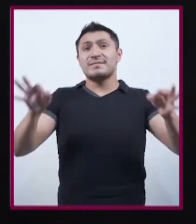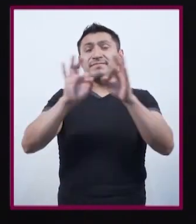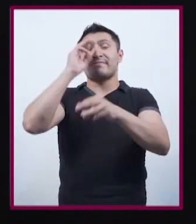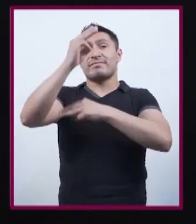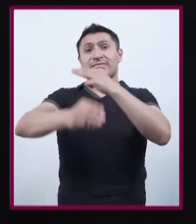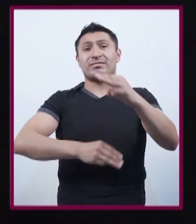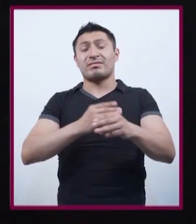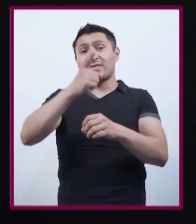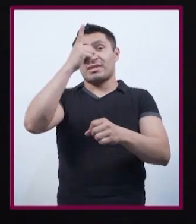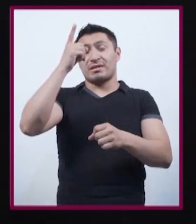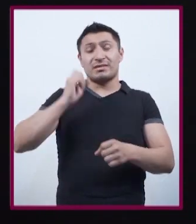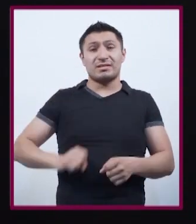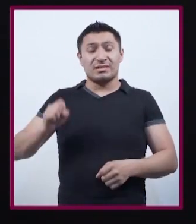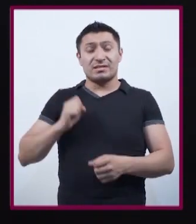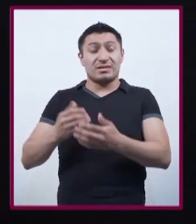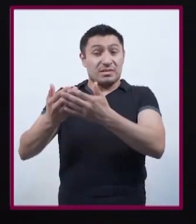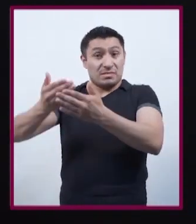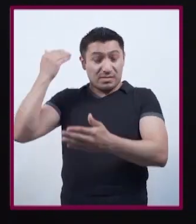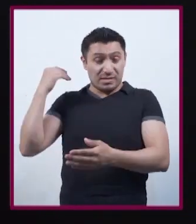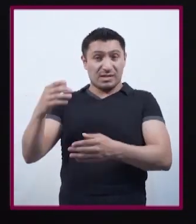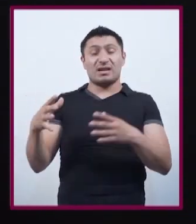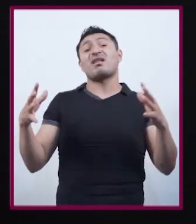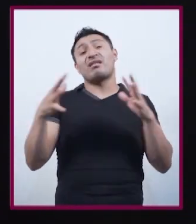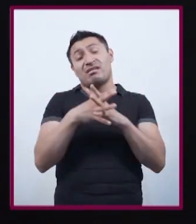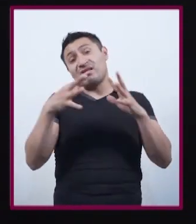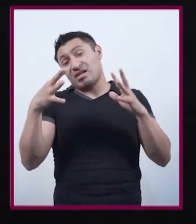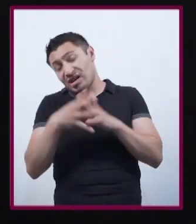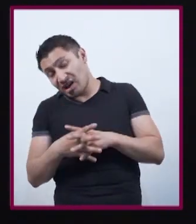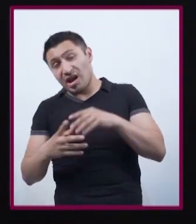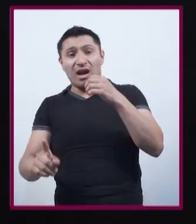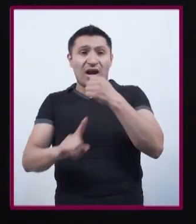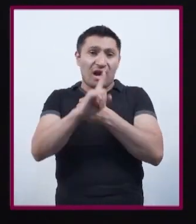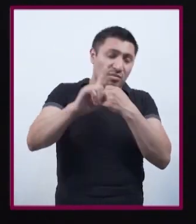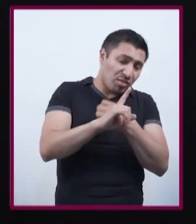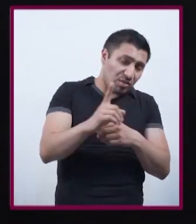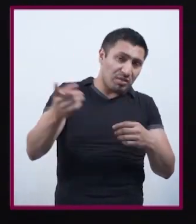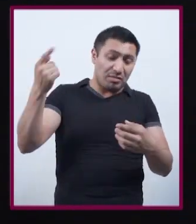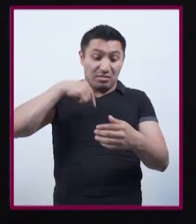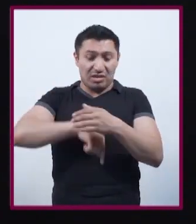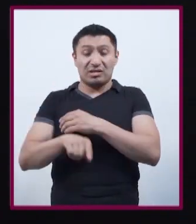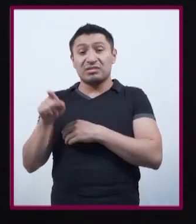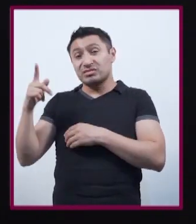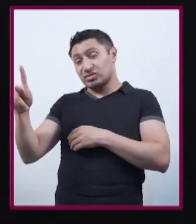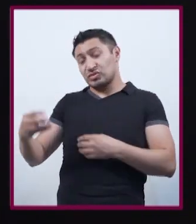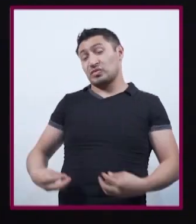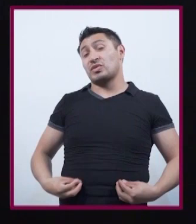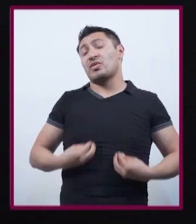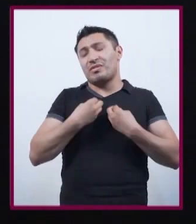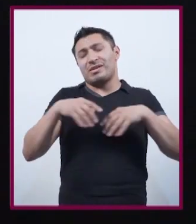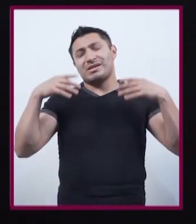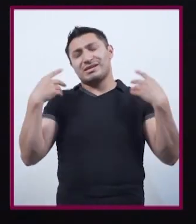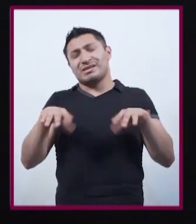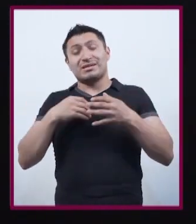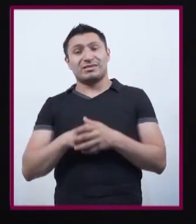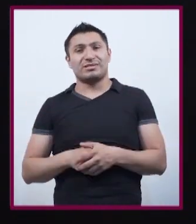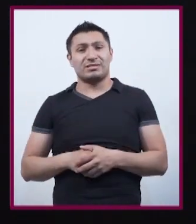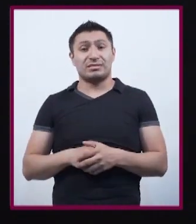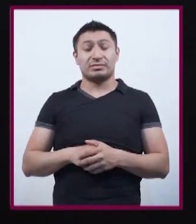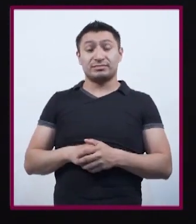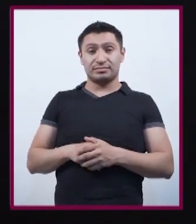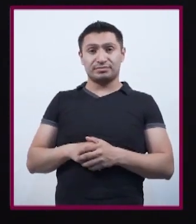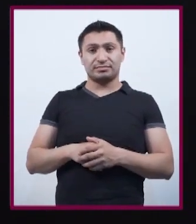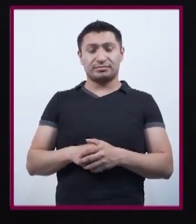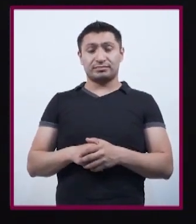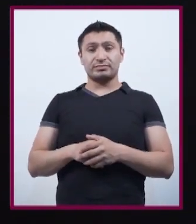fue, le tocó presenciar los cambios más significativos del mundo durante la primera mitad del siglo pasado. Vivió guerras y muchos